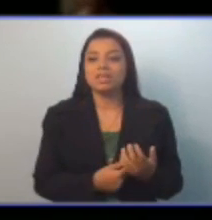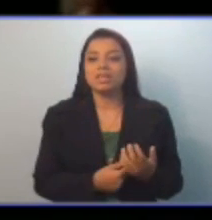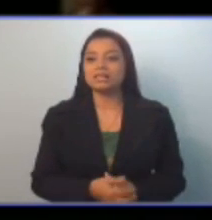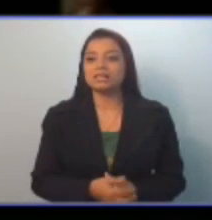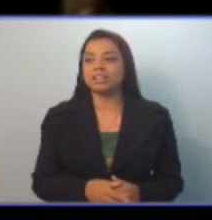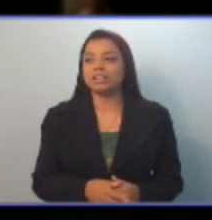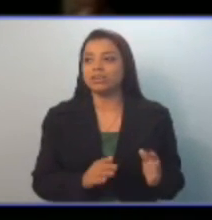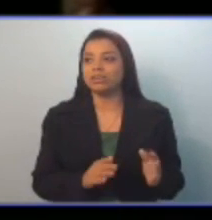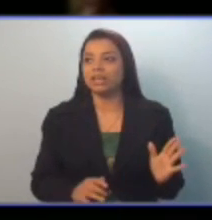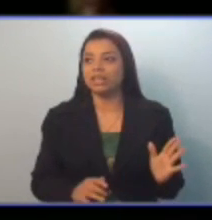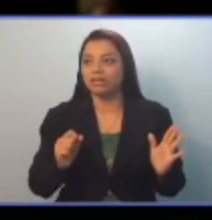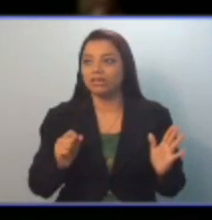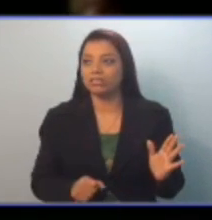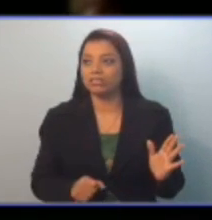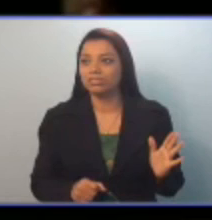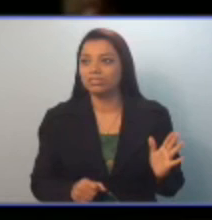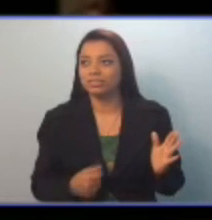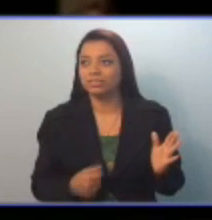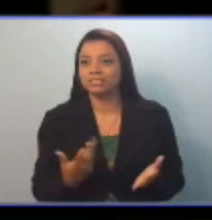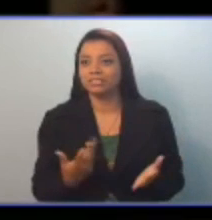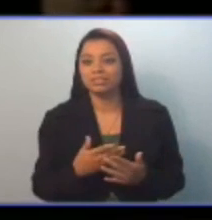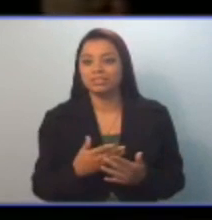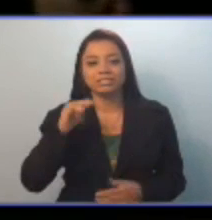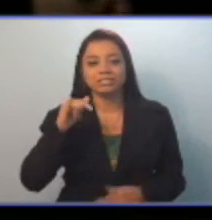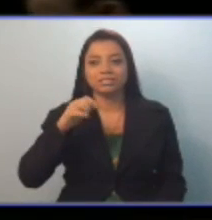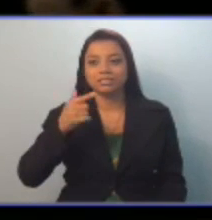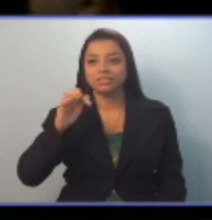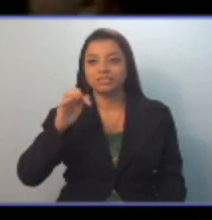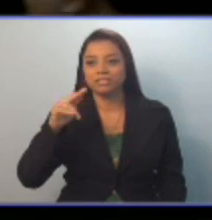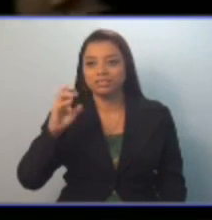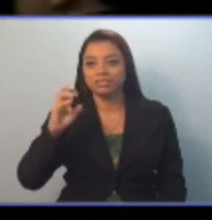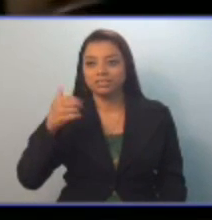legal. Así ha sido la entrevista del licenciado Gilberto